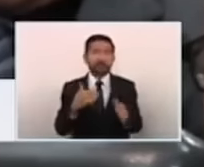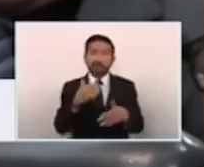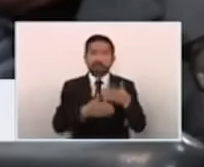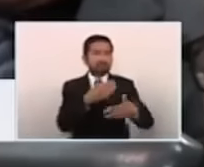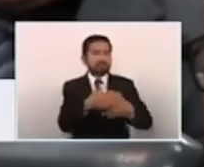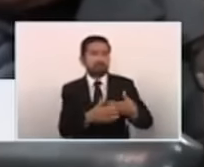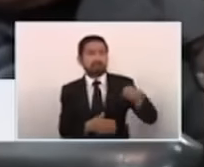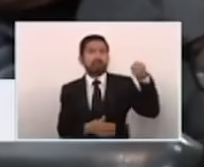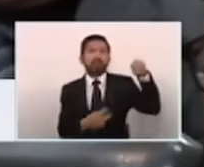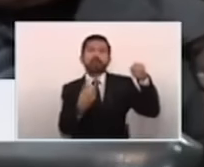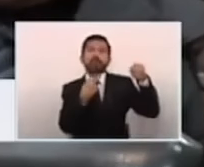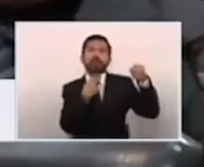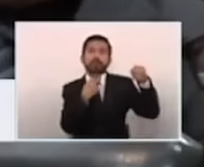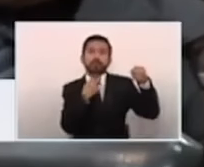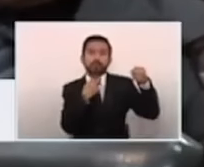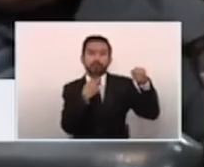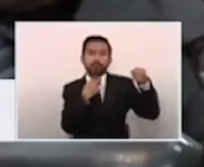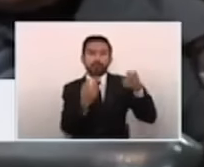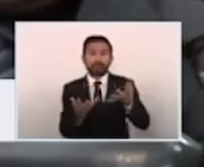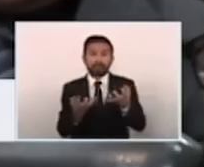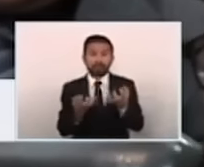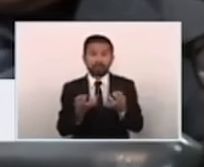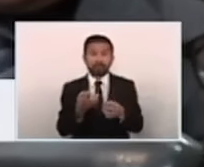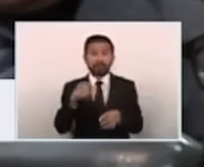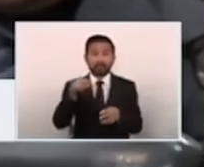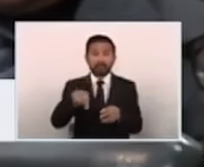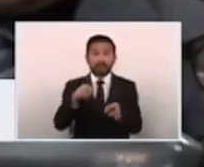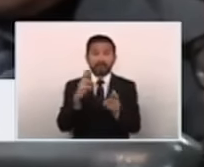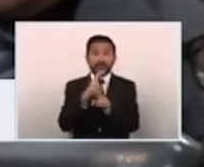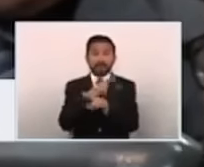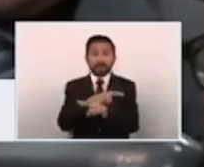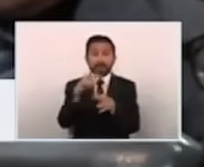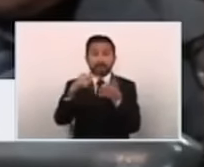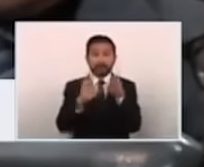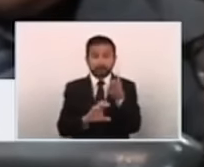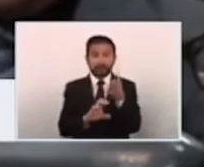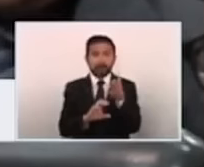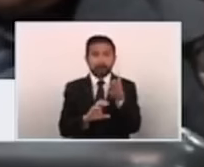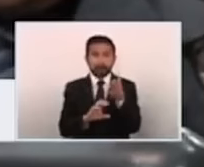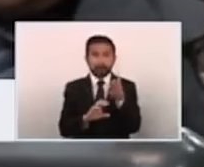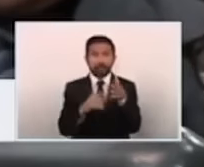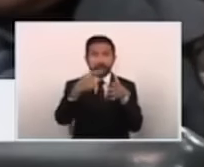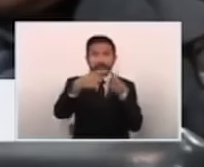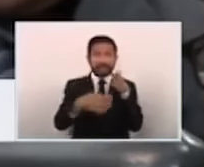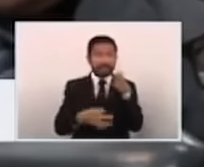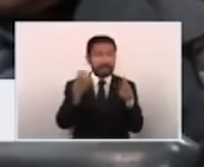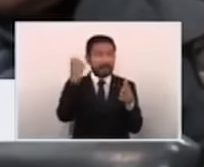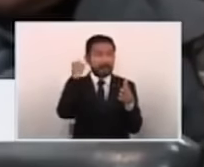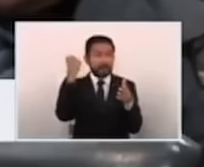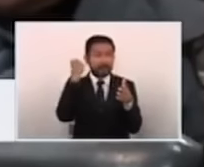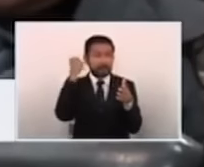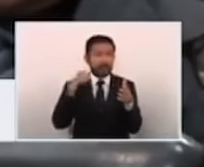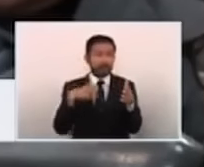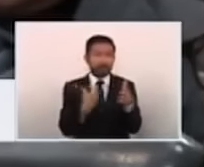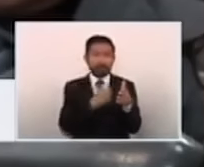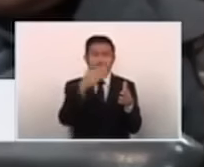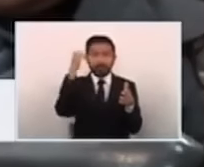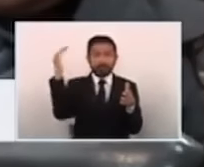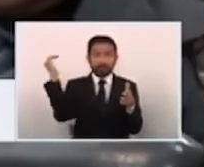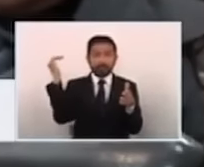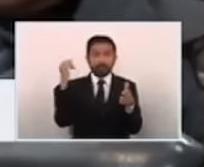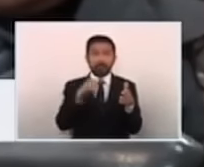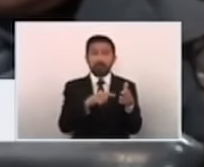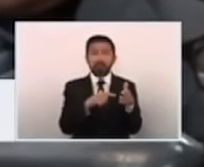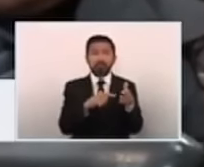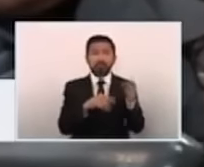de trámite, se quiere hacer que esa reforma a la Constitución, a la ley más importante de nuestro país,